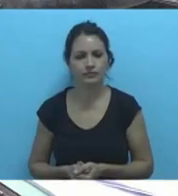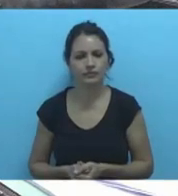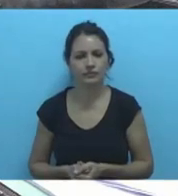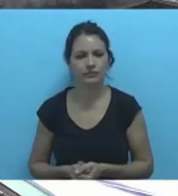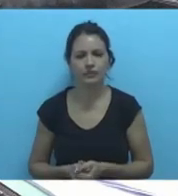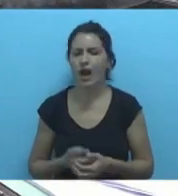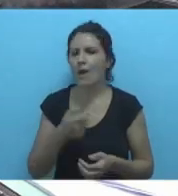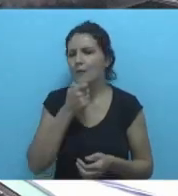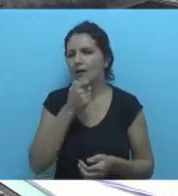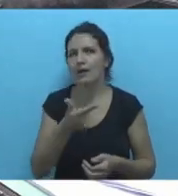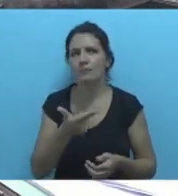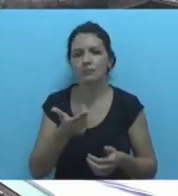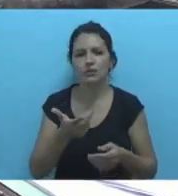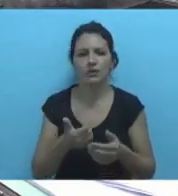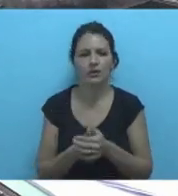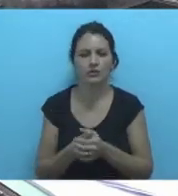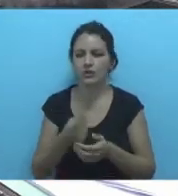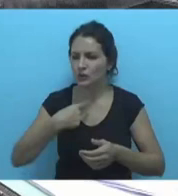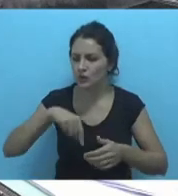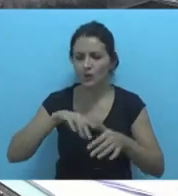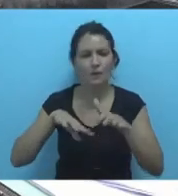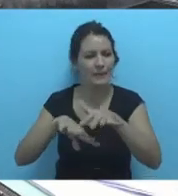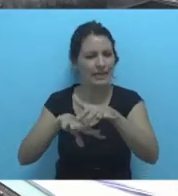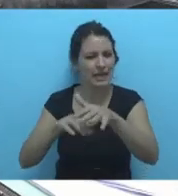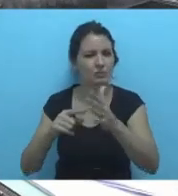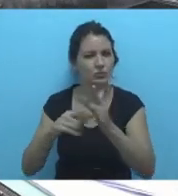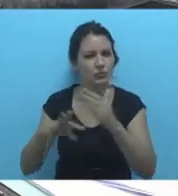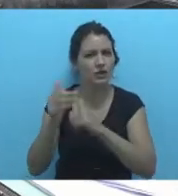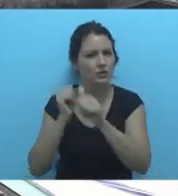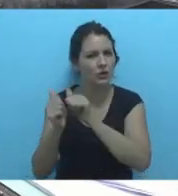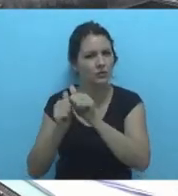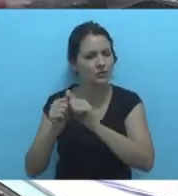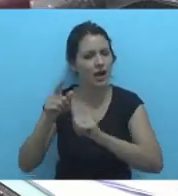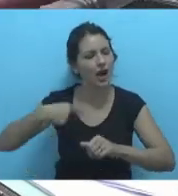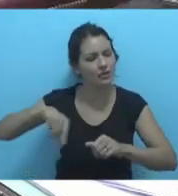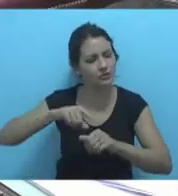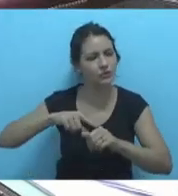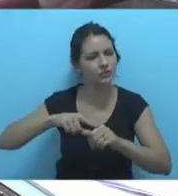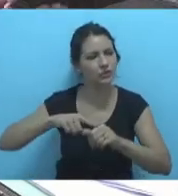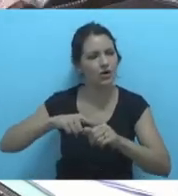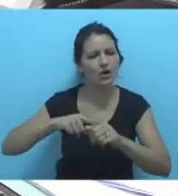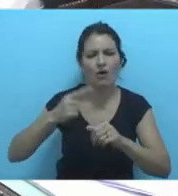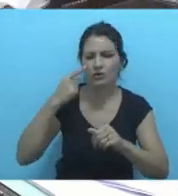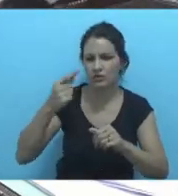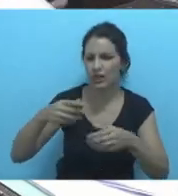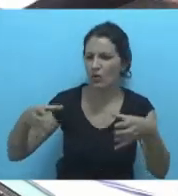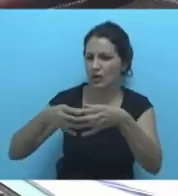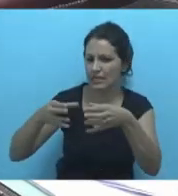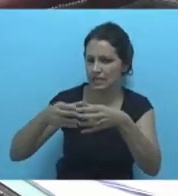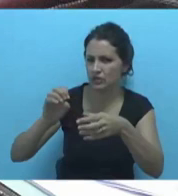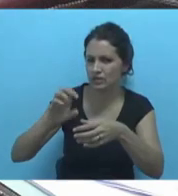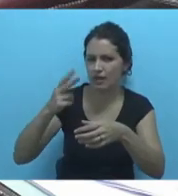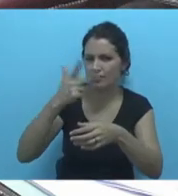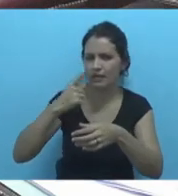decía Carlos recién, la experiencia que quienes militamos en Rosario hemos transcurrido en torno a la organización ya desde